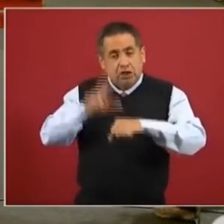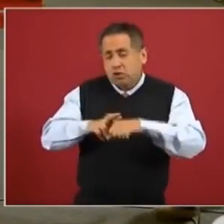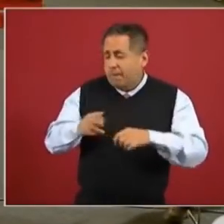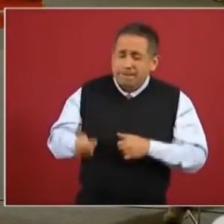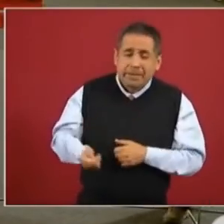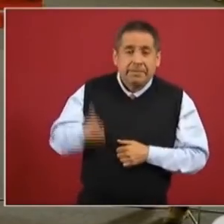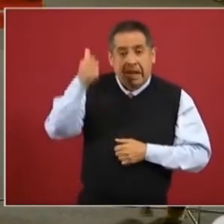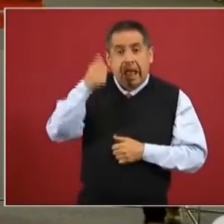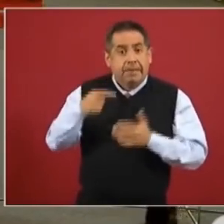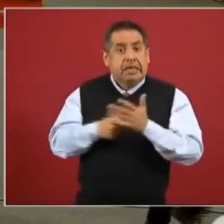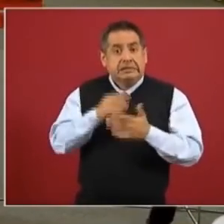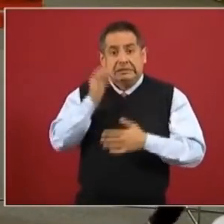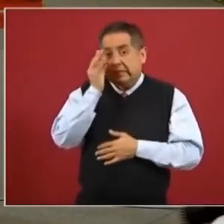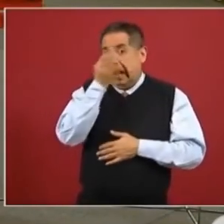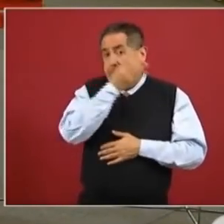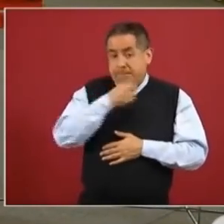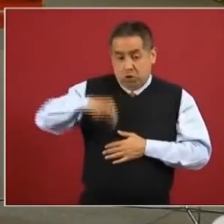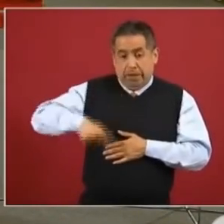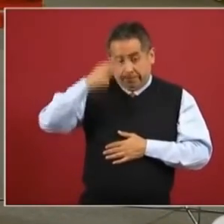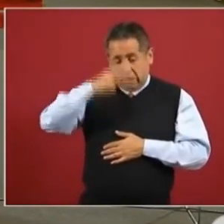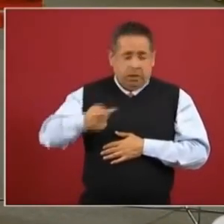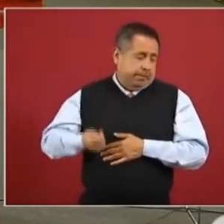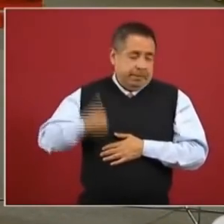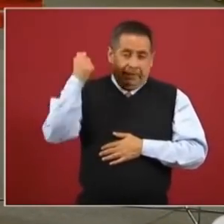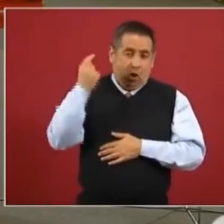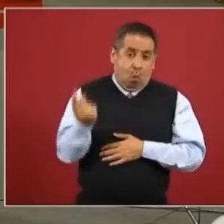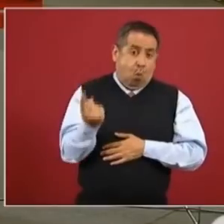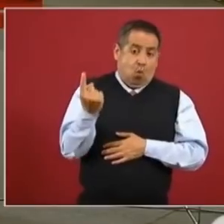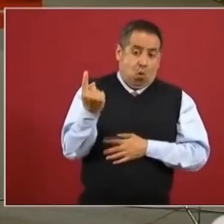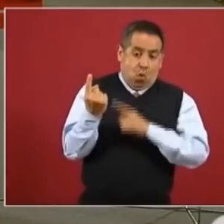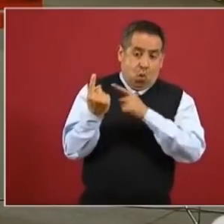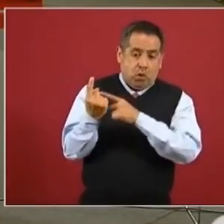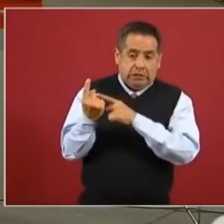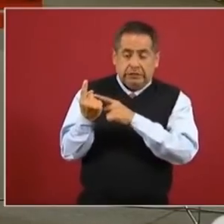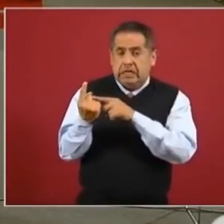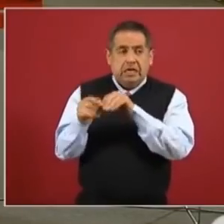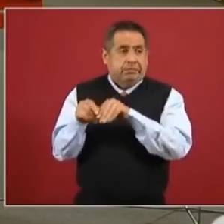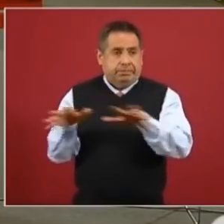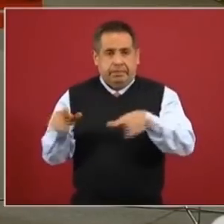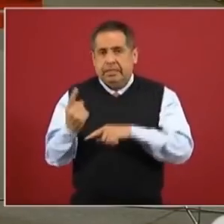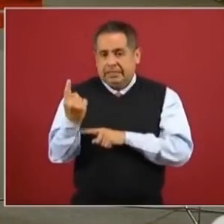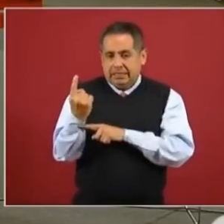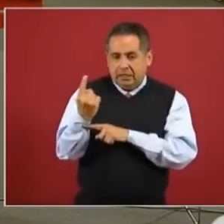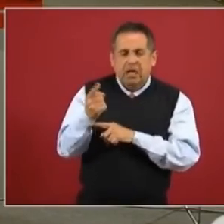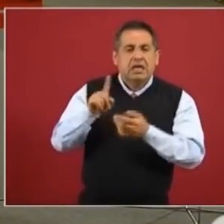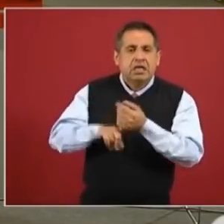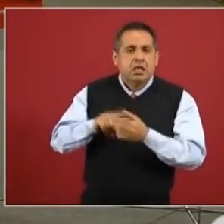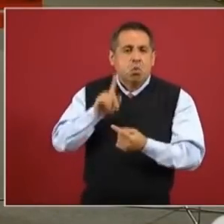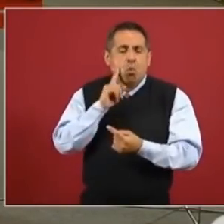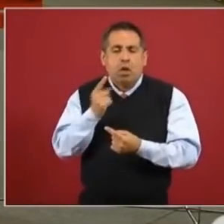primer caso de sarampión en México. Este caso de sarampión se identifica en una